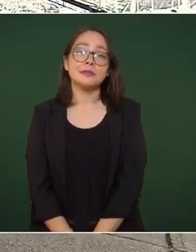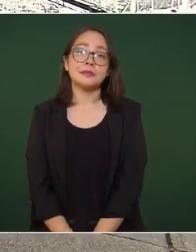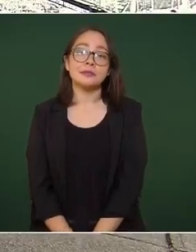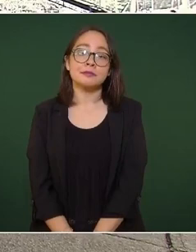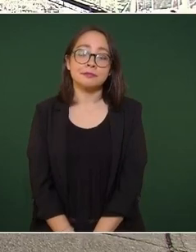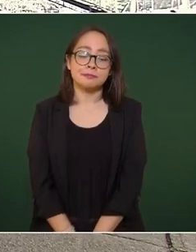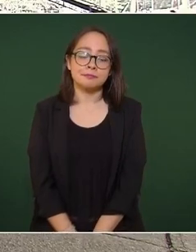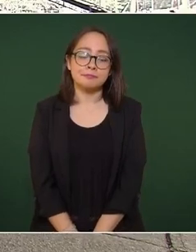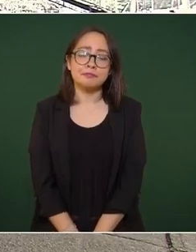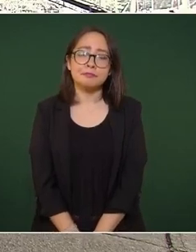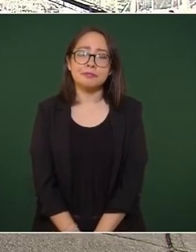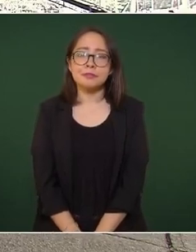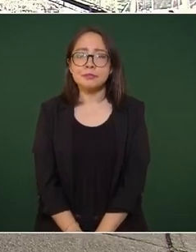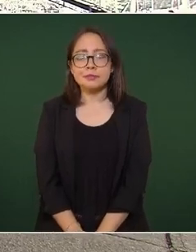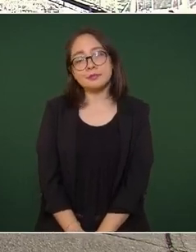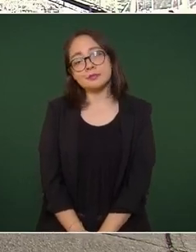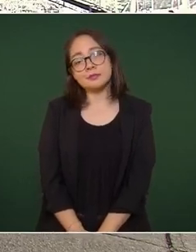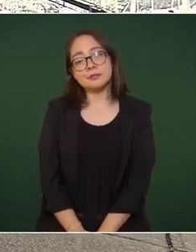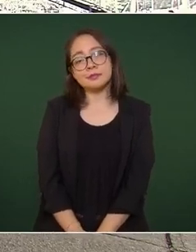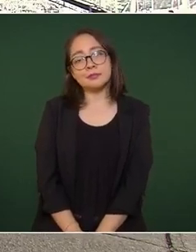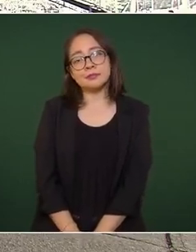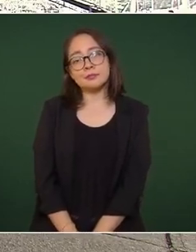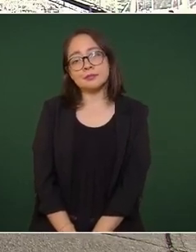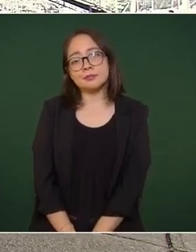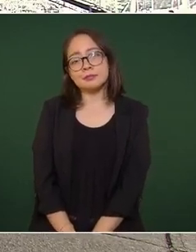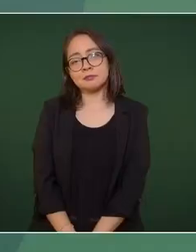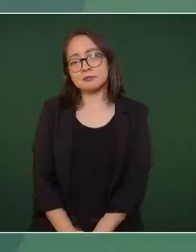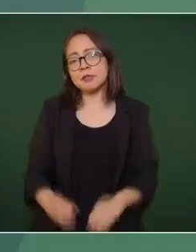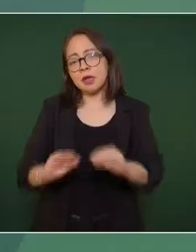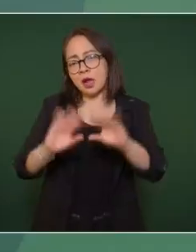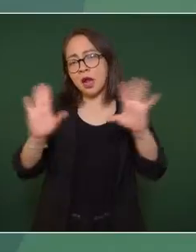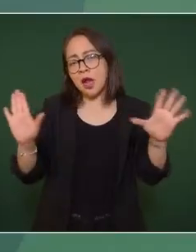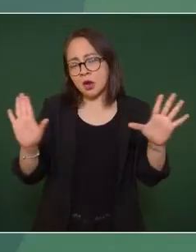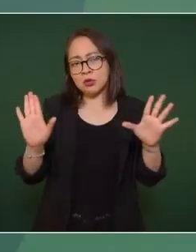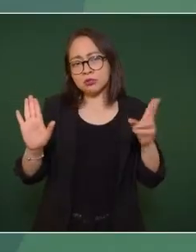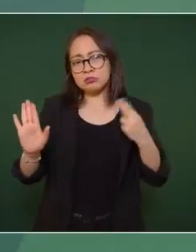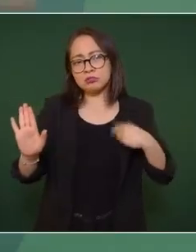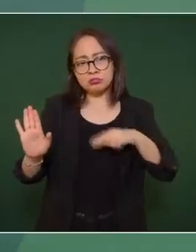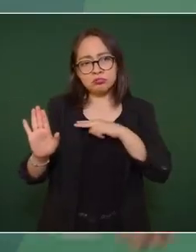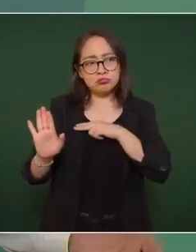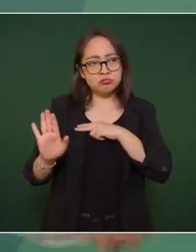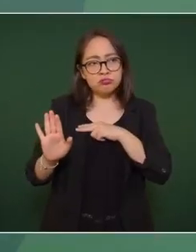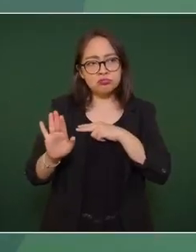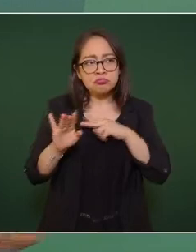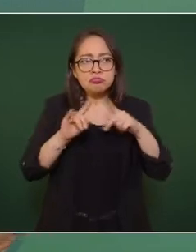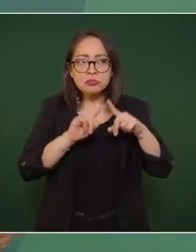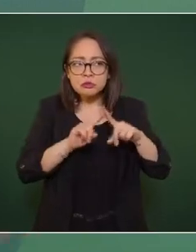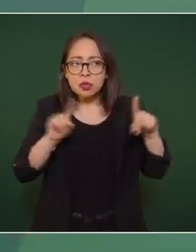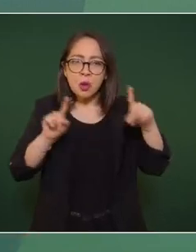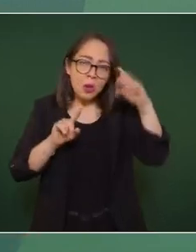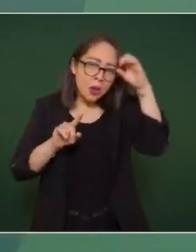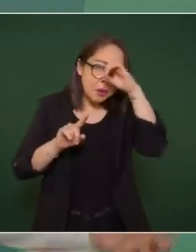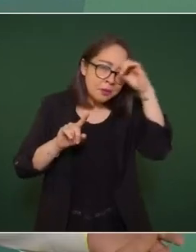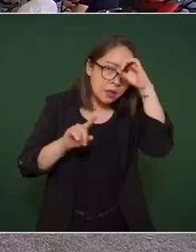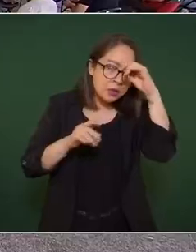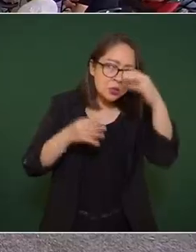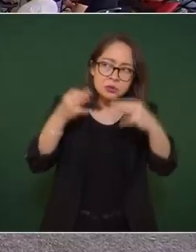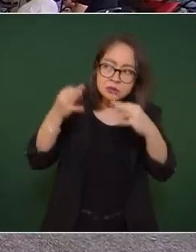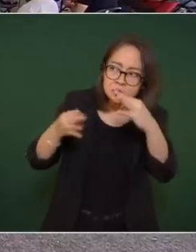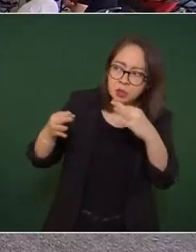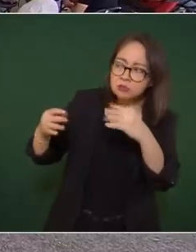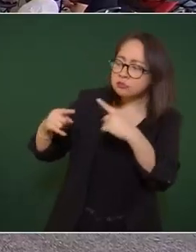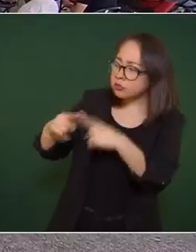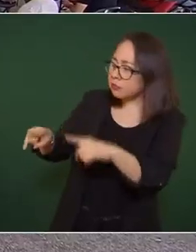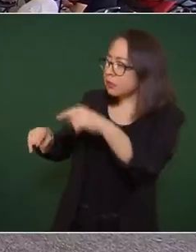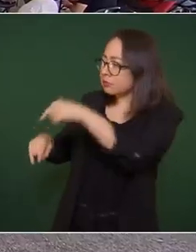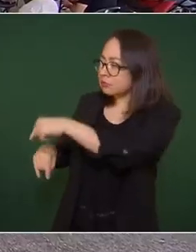y tenemos diferencias con el Poder Judicial, con la Corte, es de dominio público. ¿Y por qué tenemos